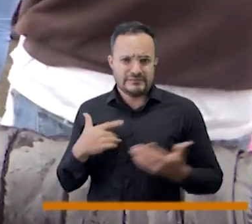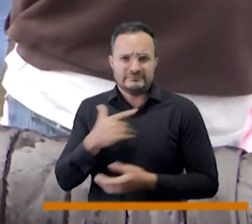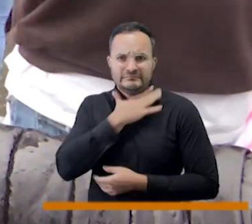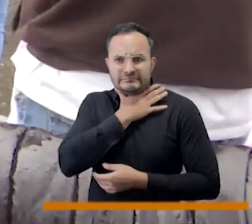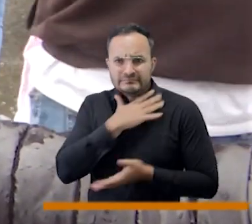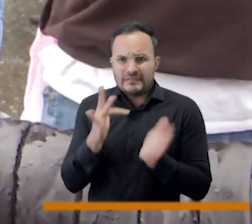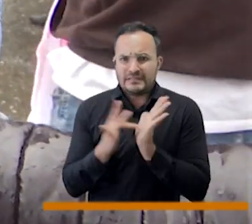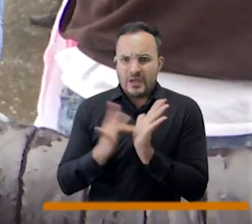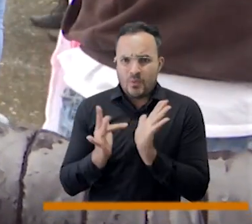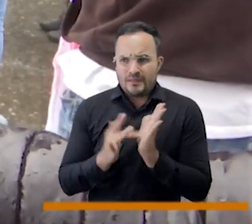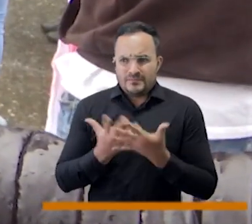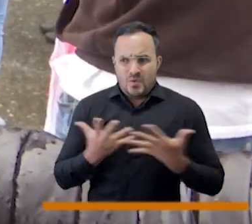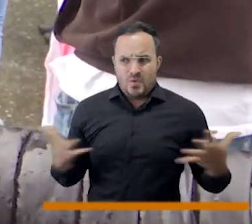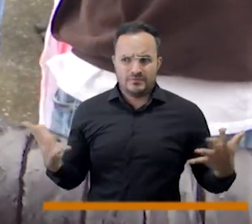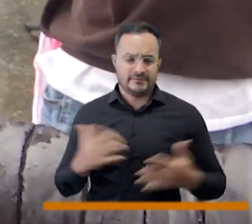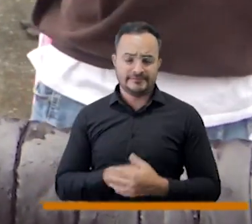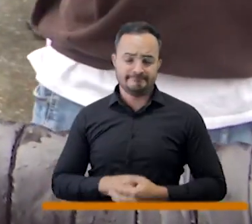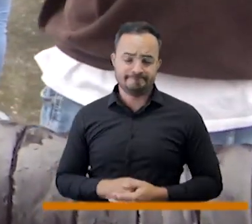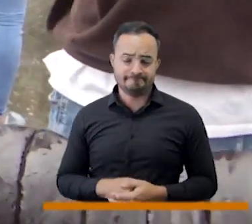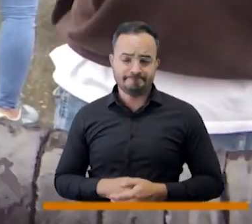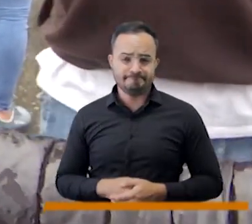muchísimas deudas,